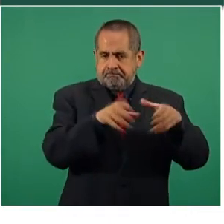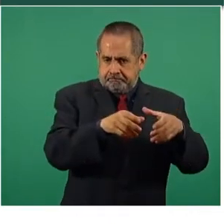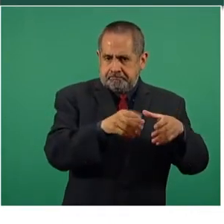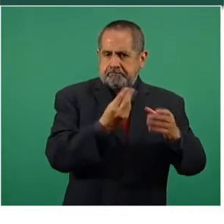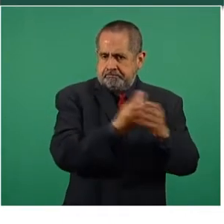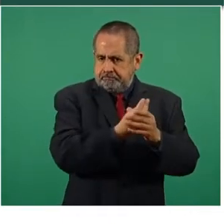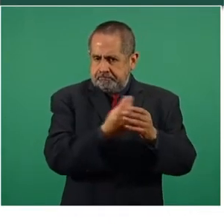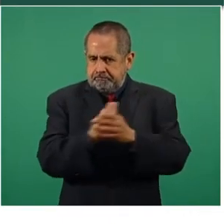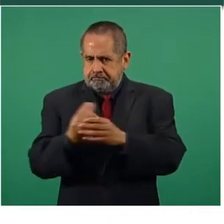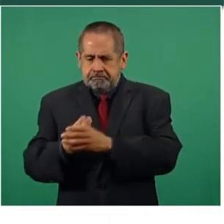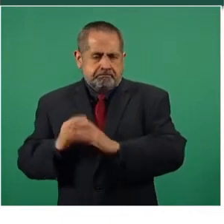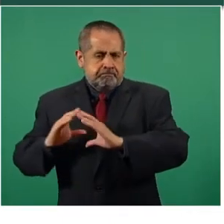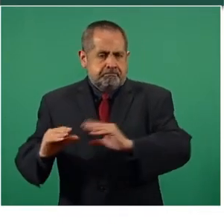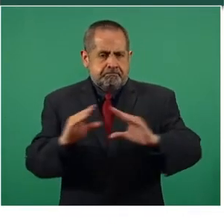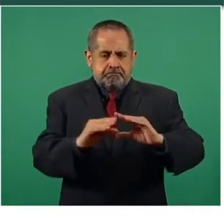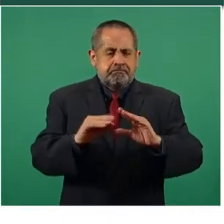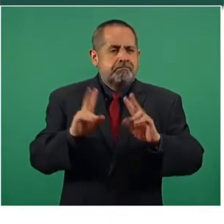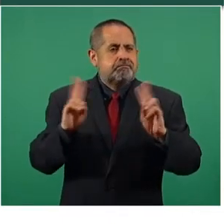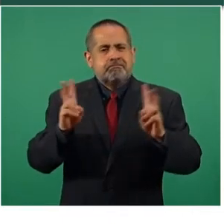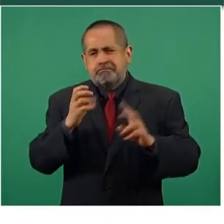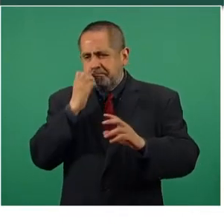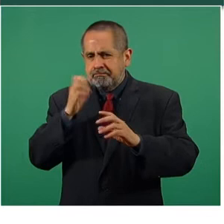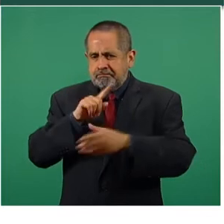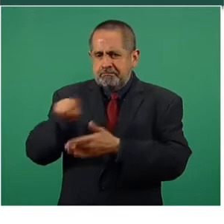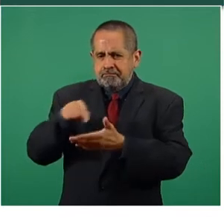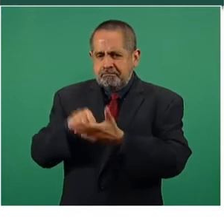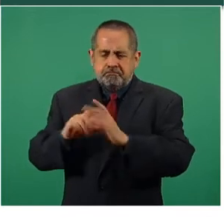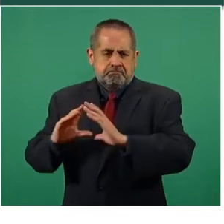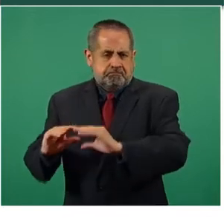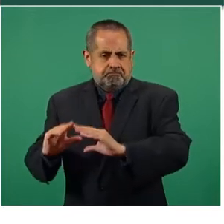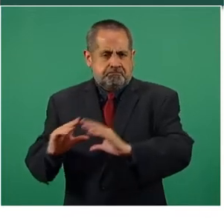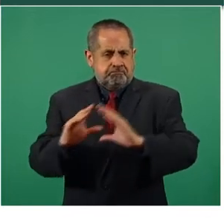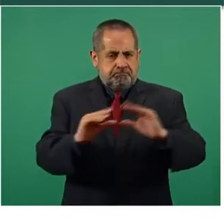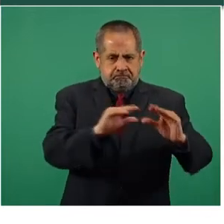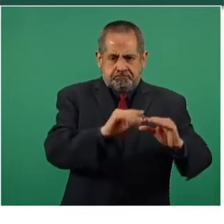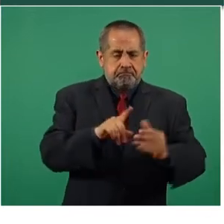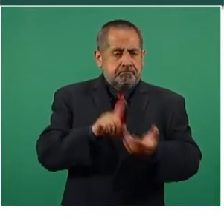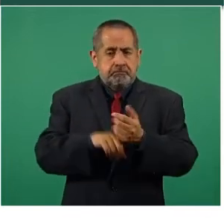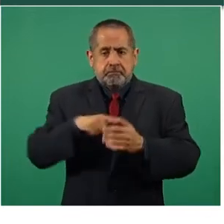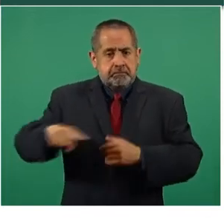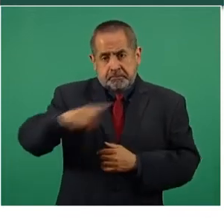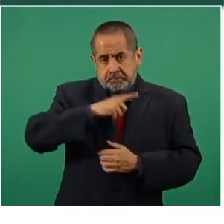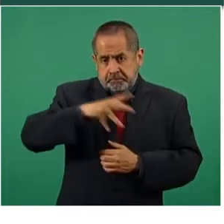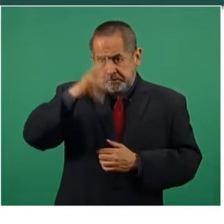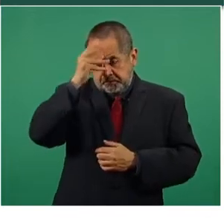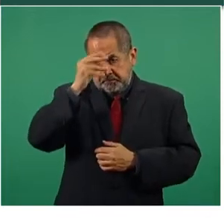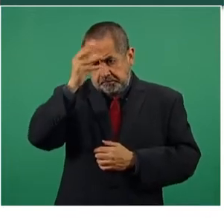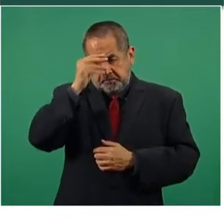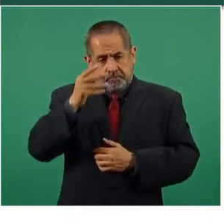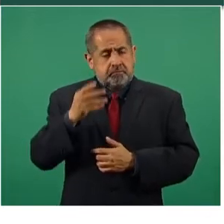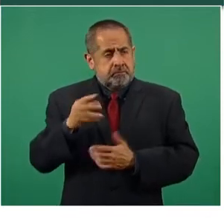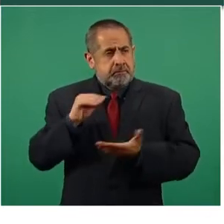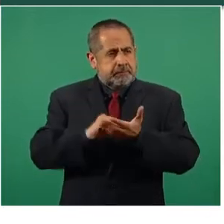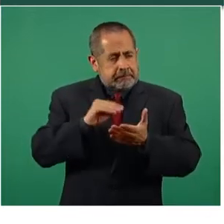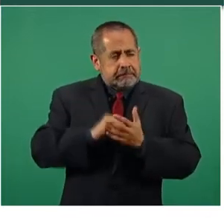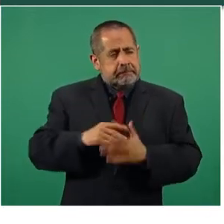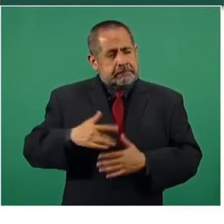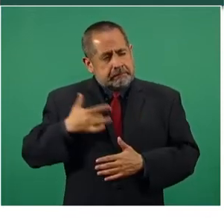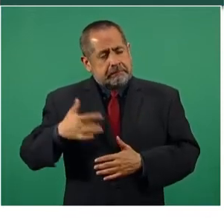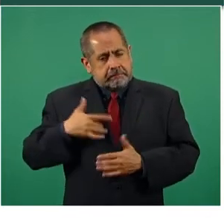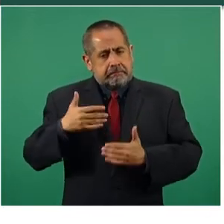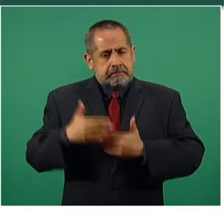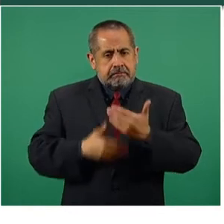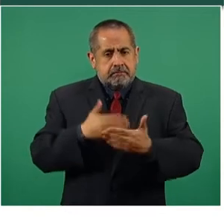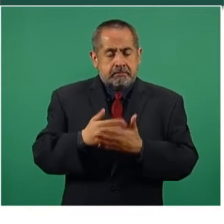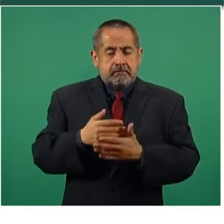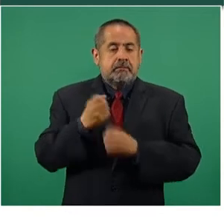en estos centros de capacitación se están adiestrando todavía del sexto escalón